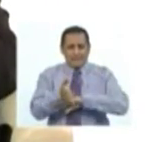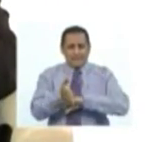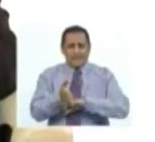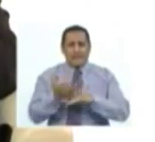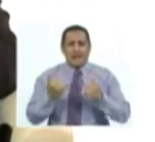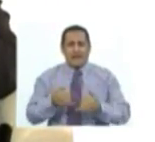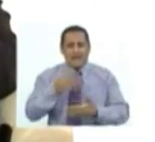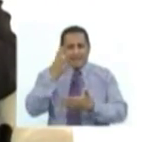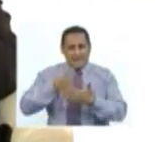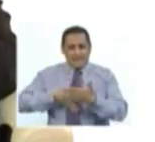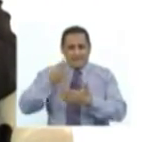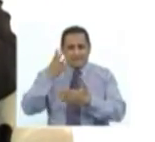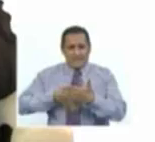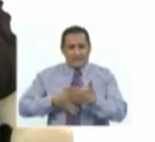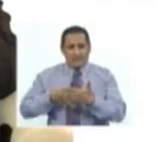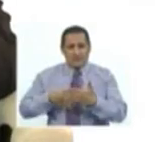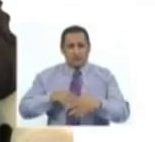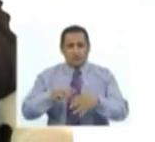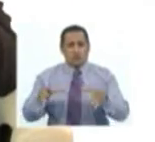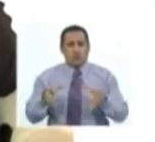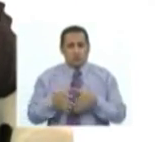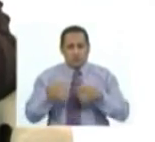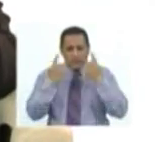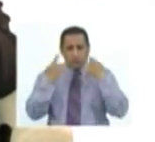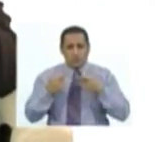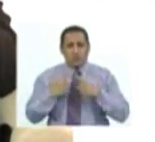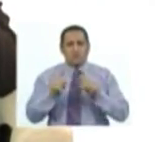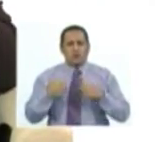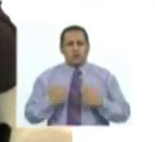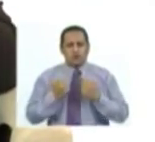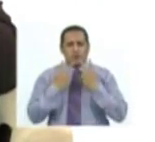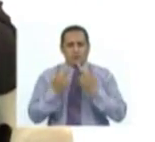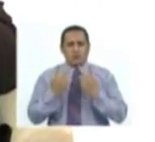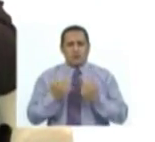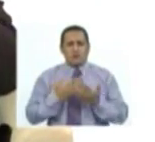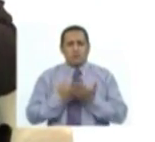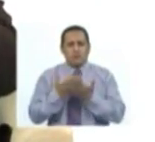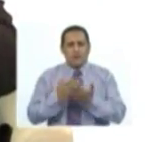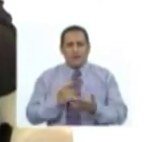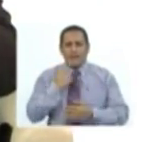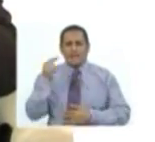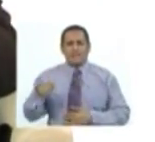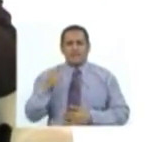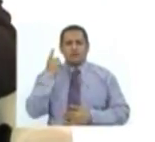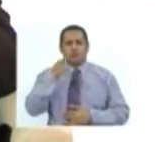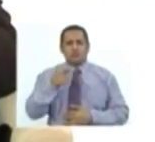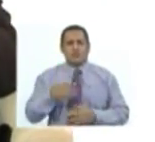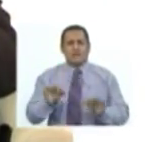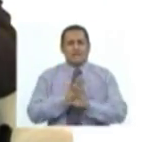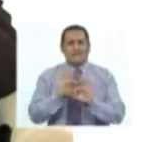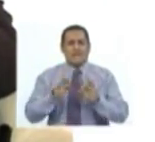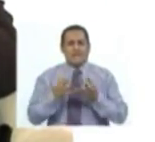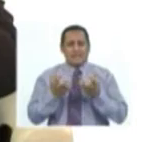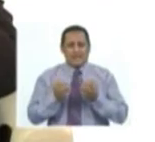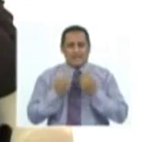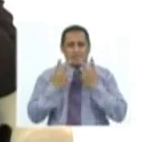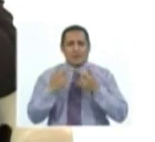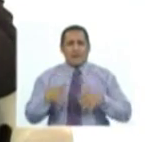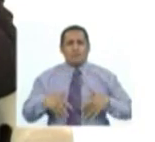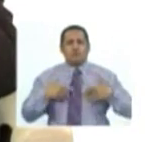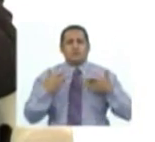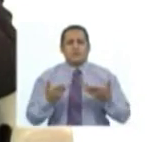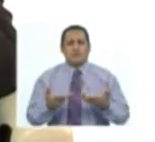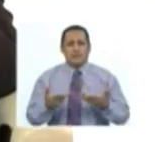a analizar el mecanismo, pero sí lo que he visto es que él denuncia, ¿no?, que ni siquiera existía la